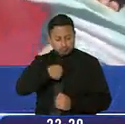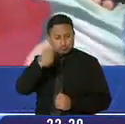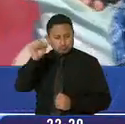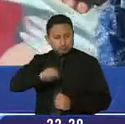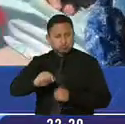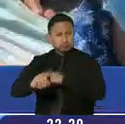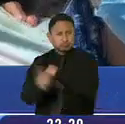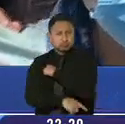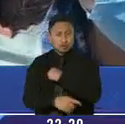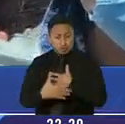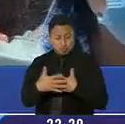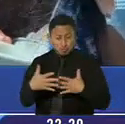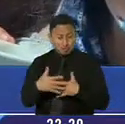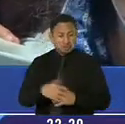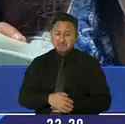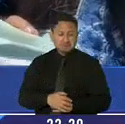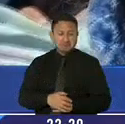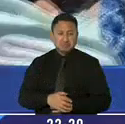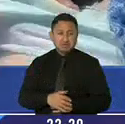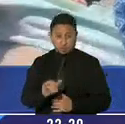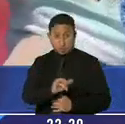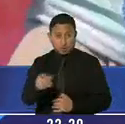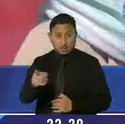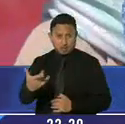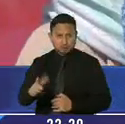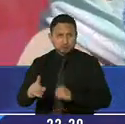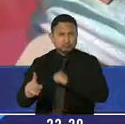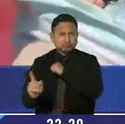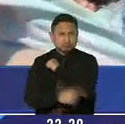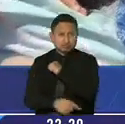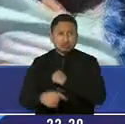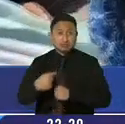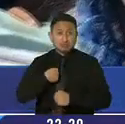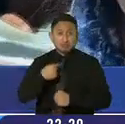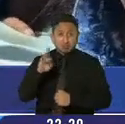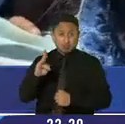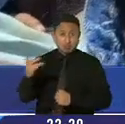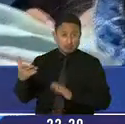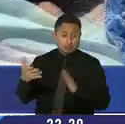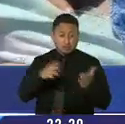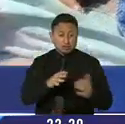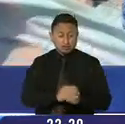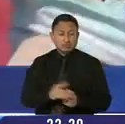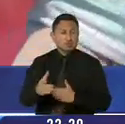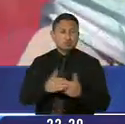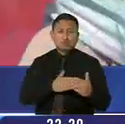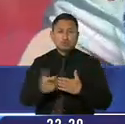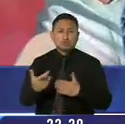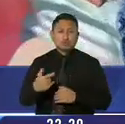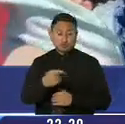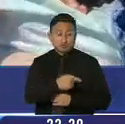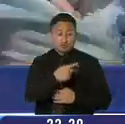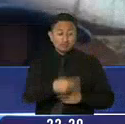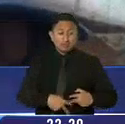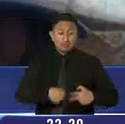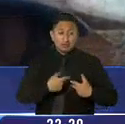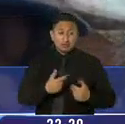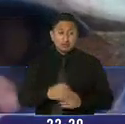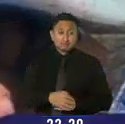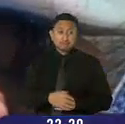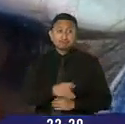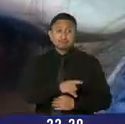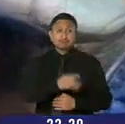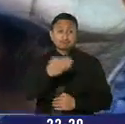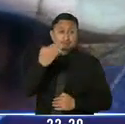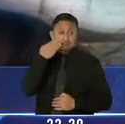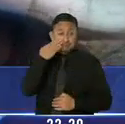temblar la mano hacer así como ellos cogieron y mataron, no le importó la vida de una persona. Esta madre se quedó con 2